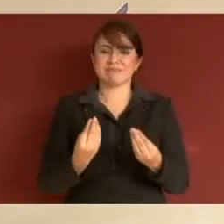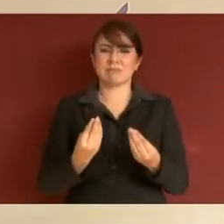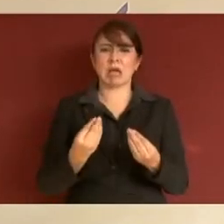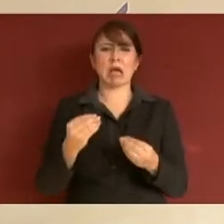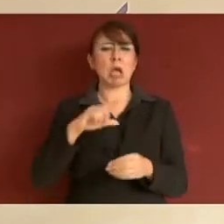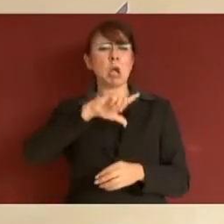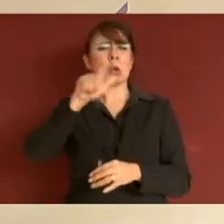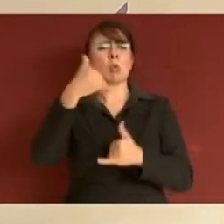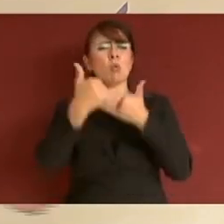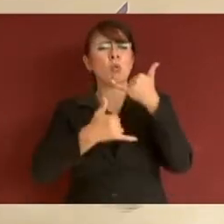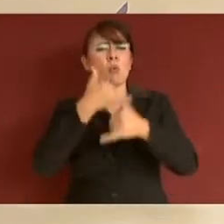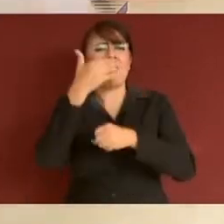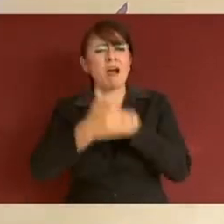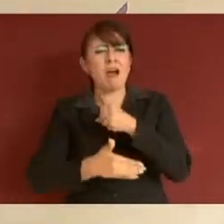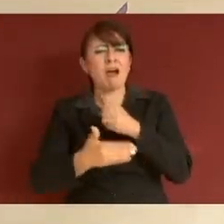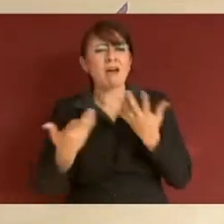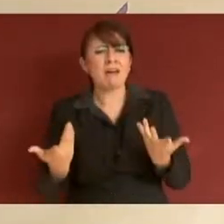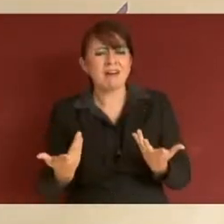terminando el juego